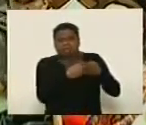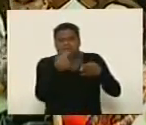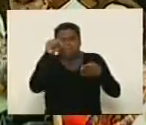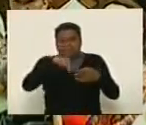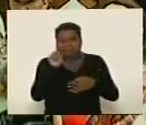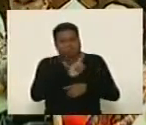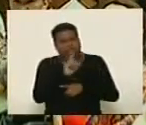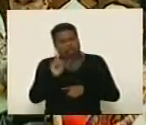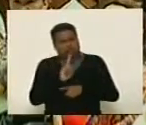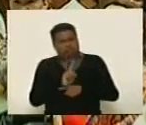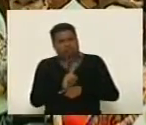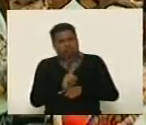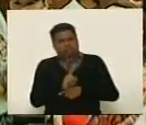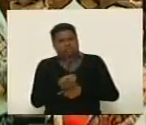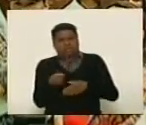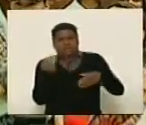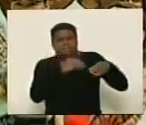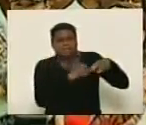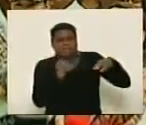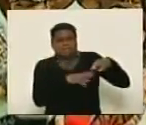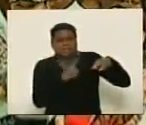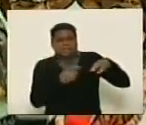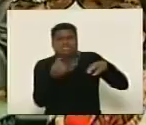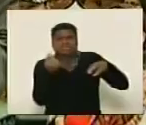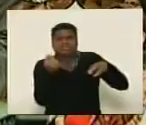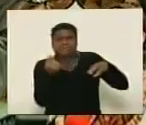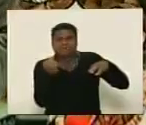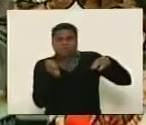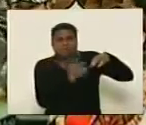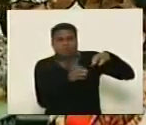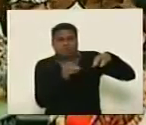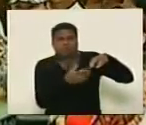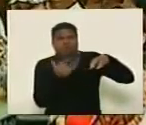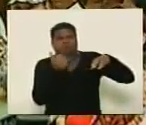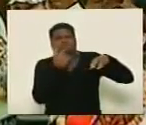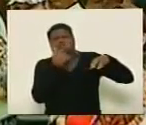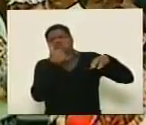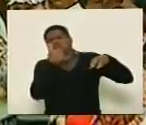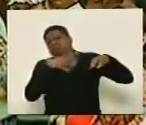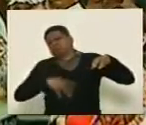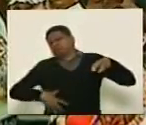de capitales al país, distintos al dólar,